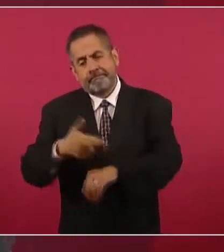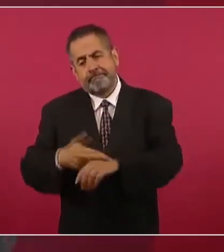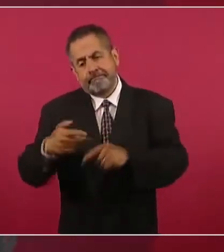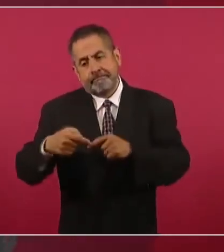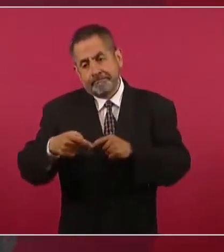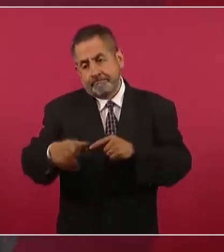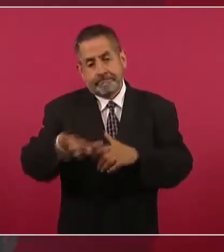Gracias.